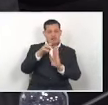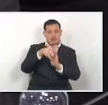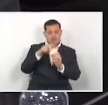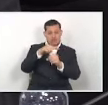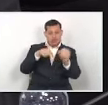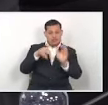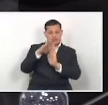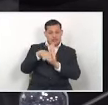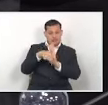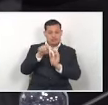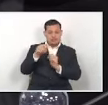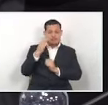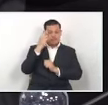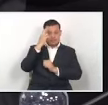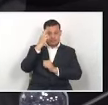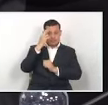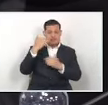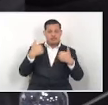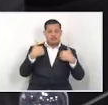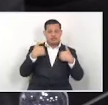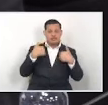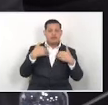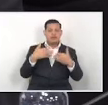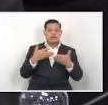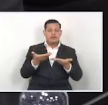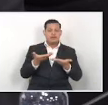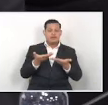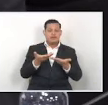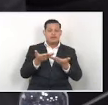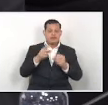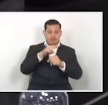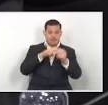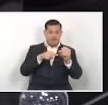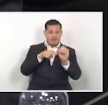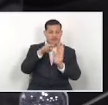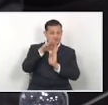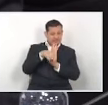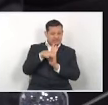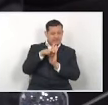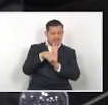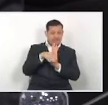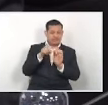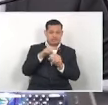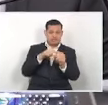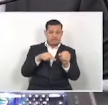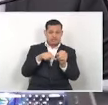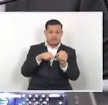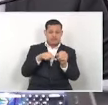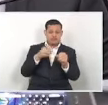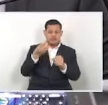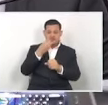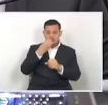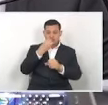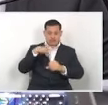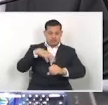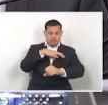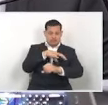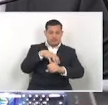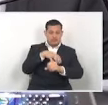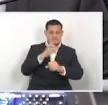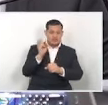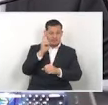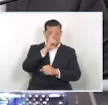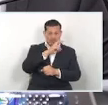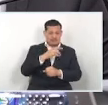es por esa misma razón que tú tenés el precio más bajo y, aunque suene un poco